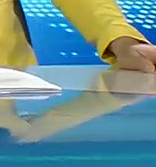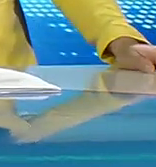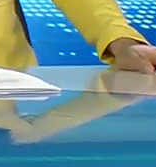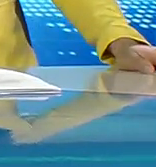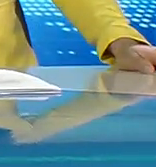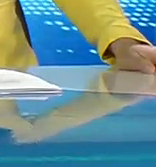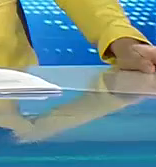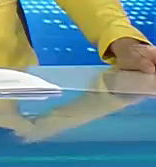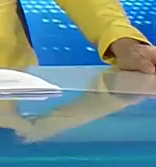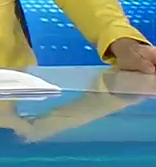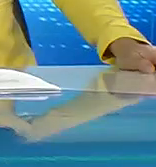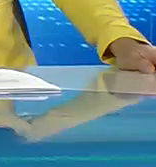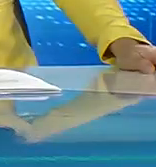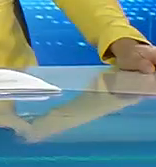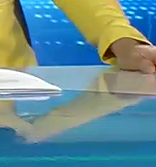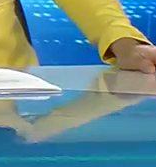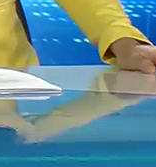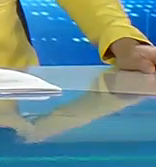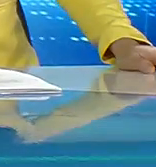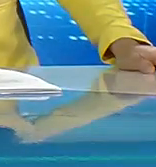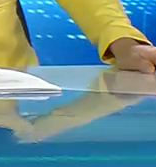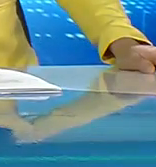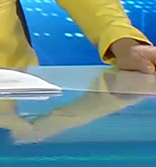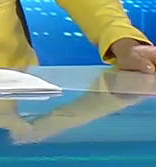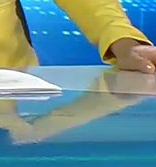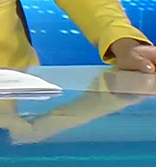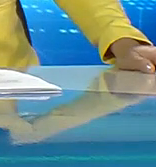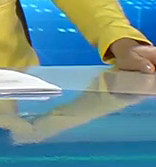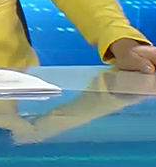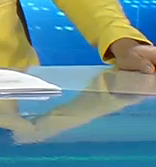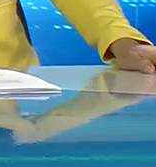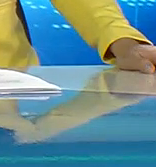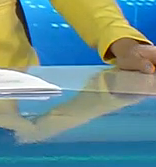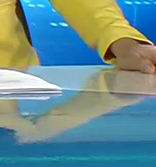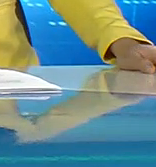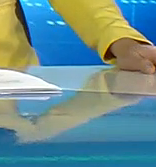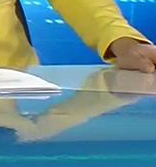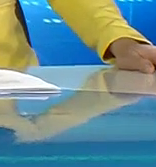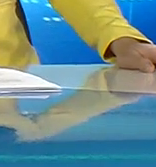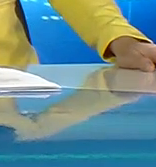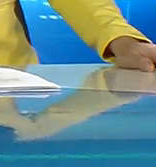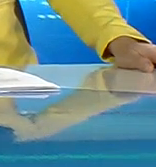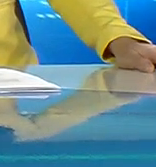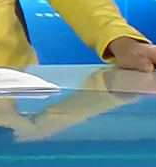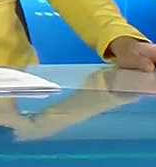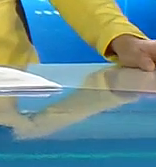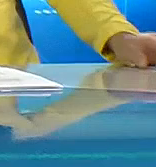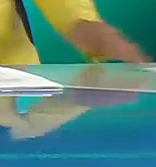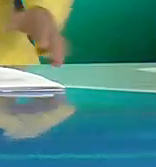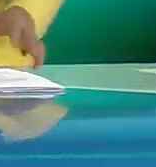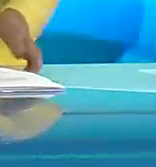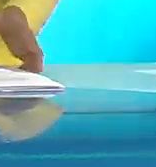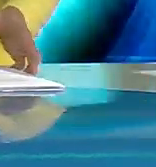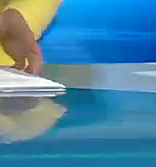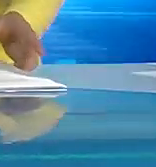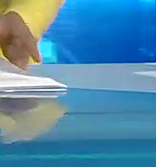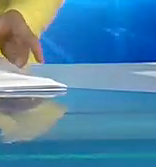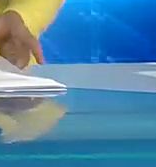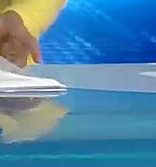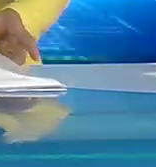de entrevistas estará José Daniel Villao, prefecto electo de Santa Elena, con quien hablaremos sobre su plan de trabajo. De